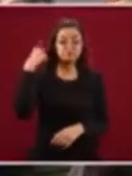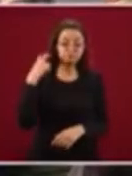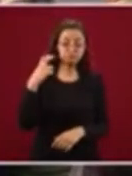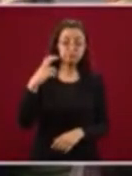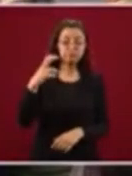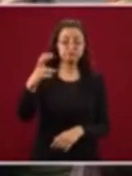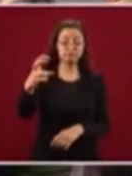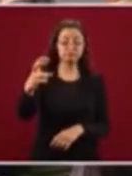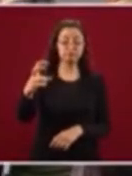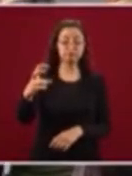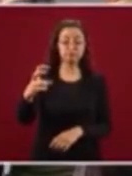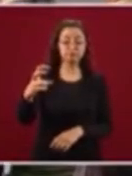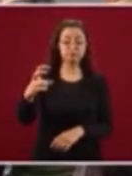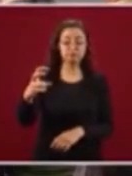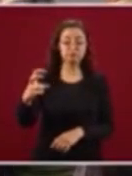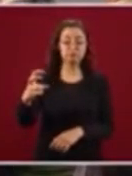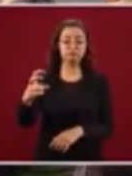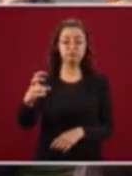La operación,